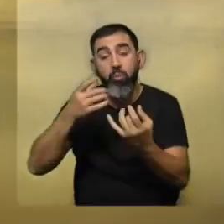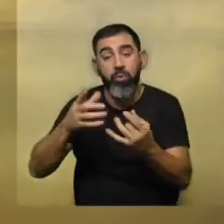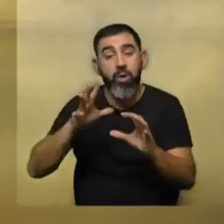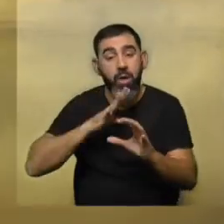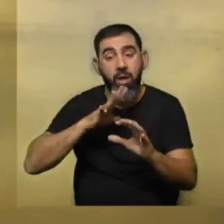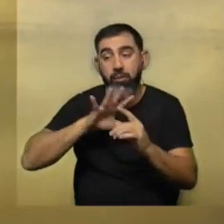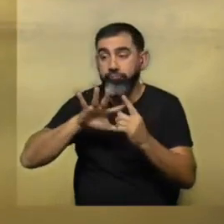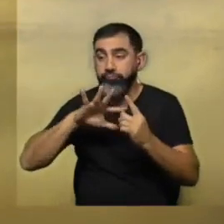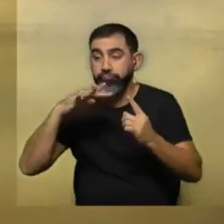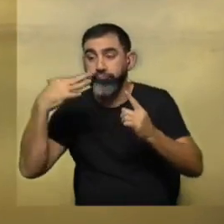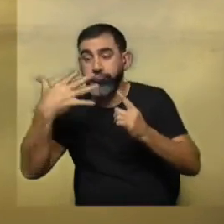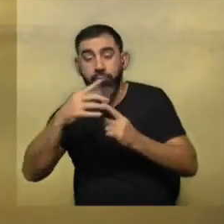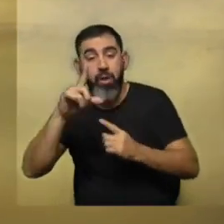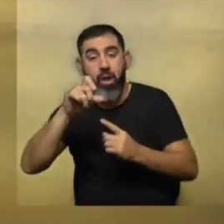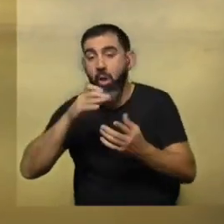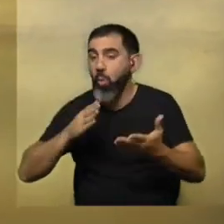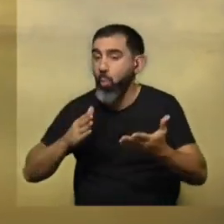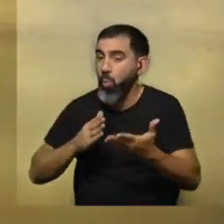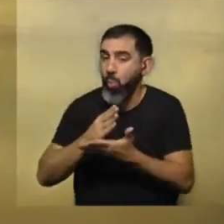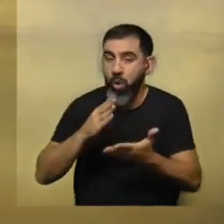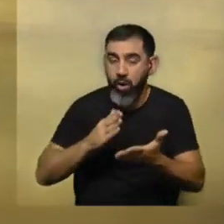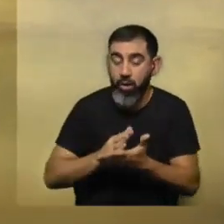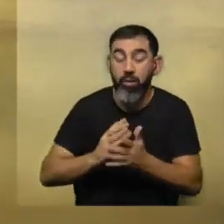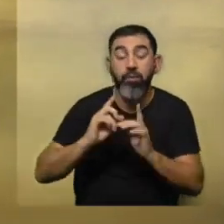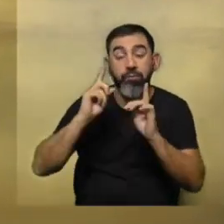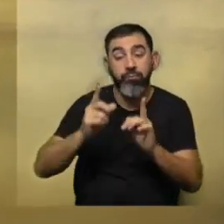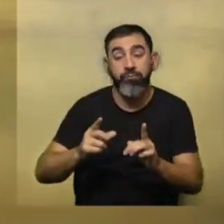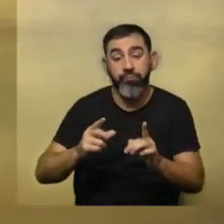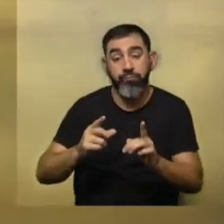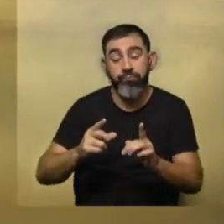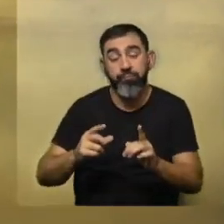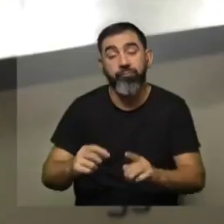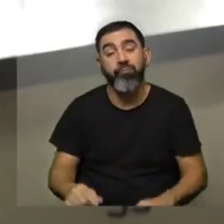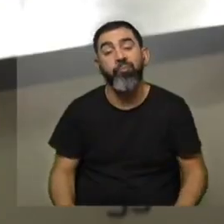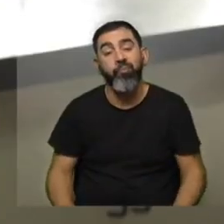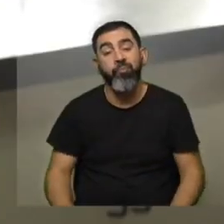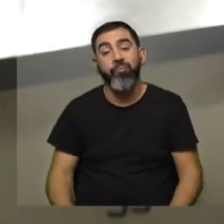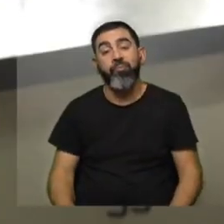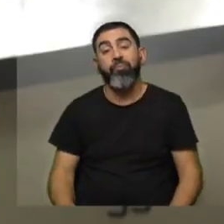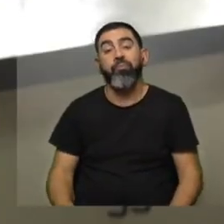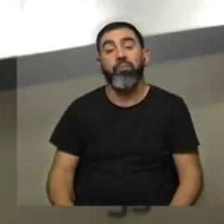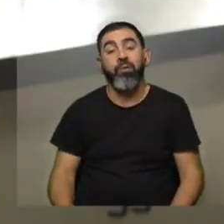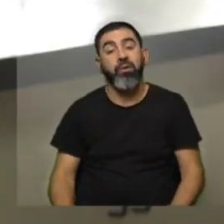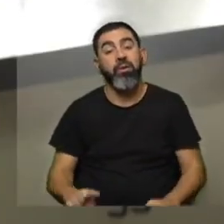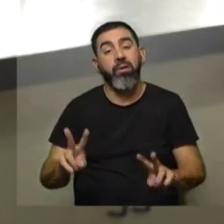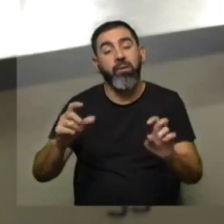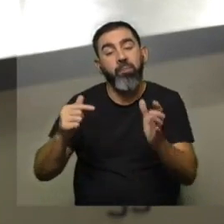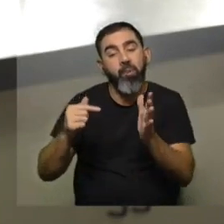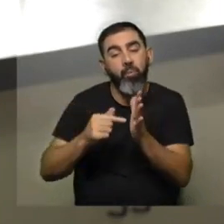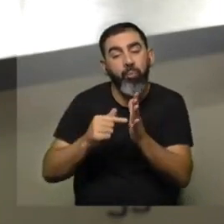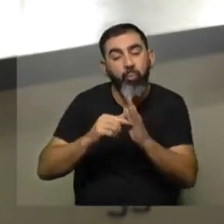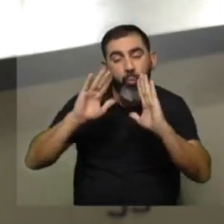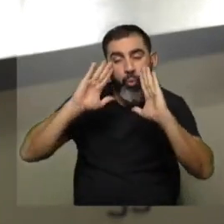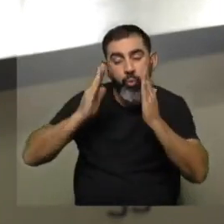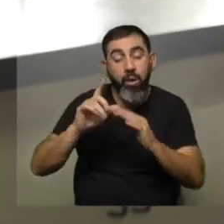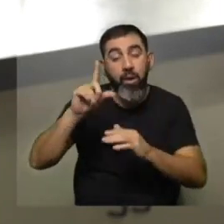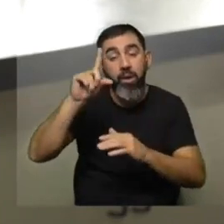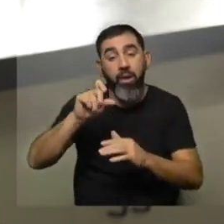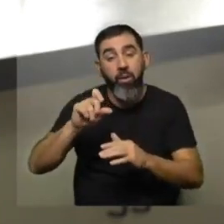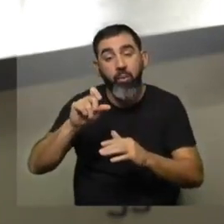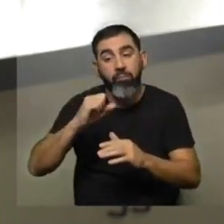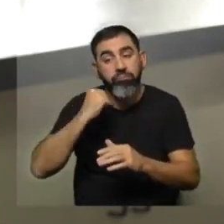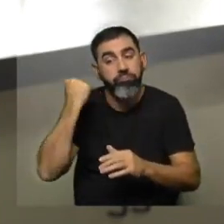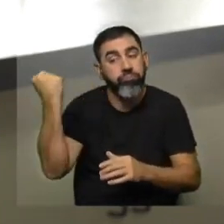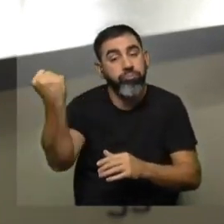completamente rodeados de agua todo el tiempo. Como luego pasamos a cuestiones un poquito más especializadas y donde el agua se vuelve cada vez